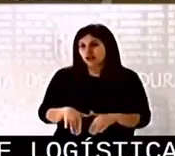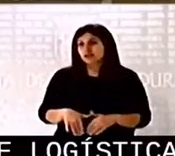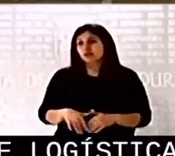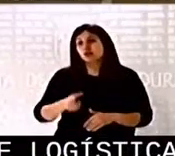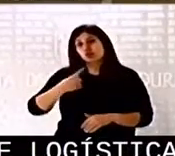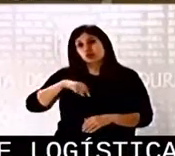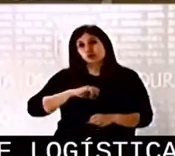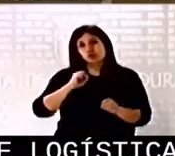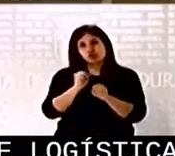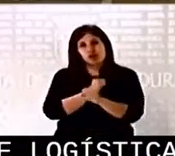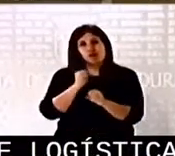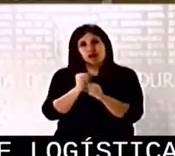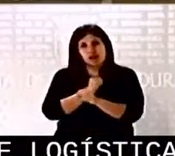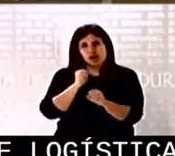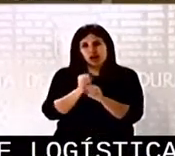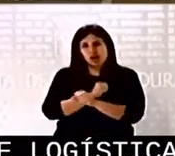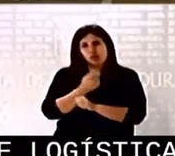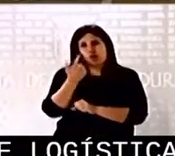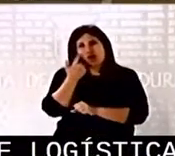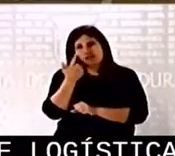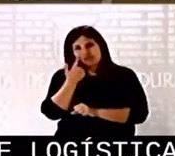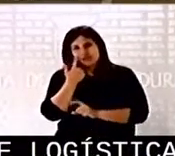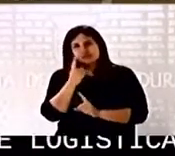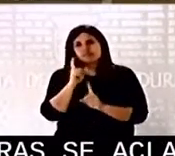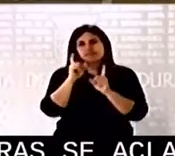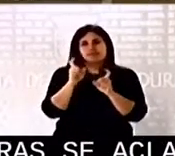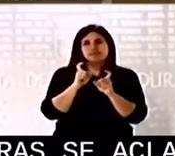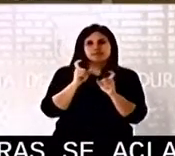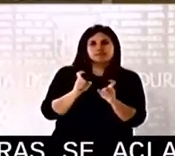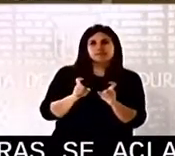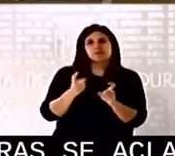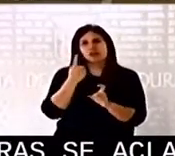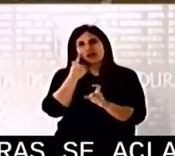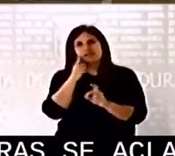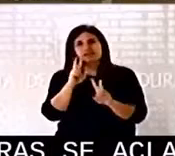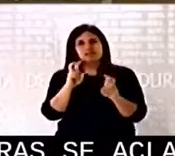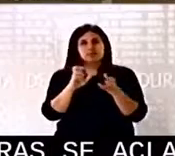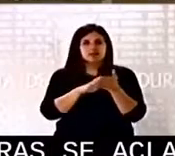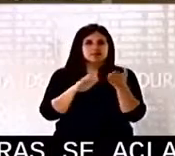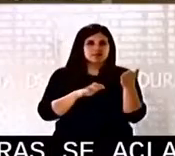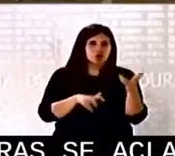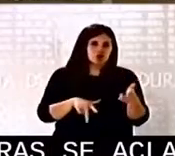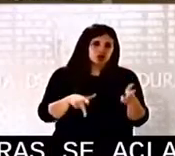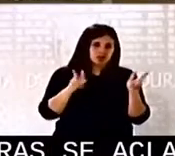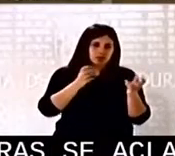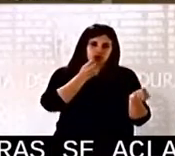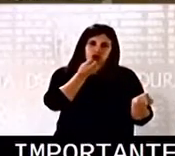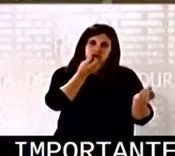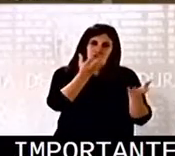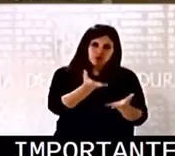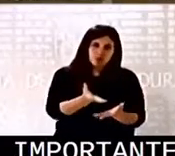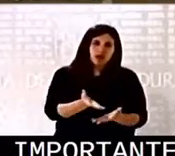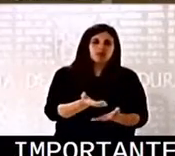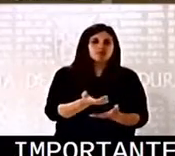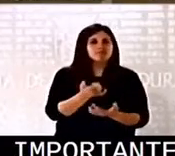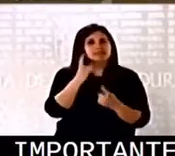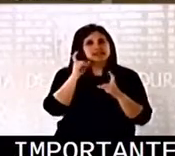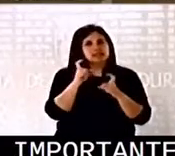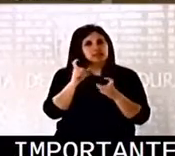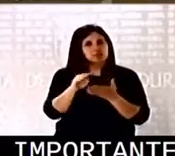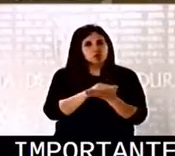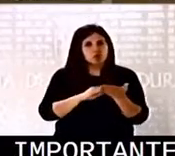ese sentido mientras se aclara el tema del consentimiento informado. Lo importante de esto no